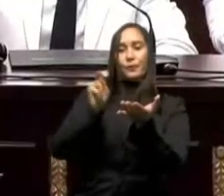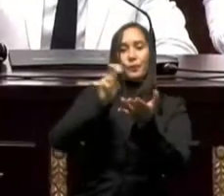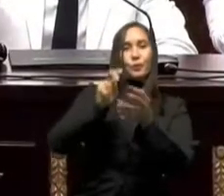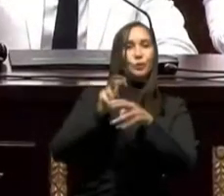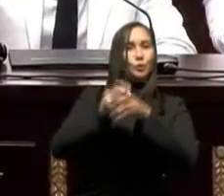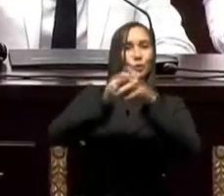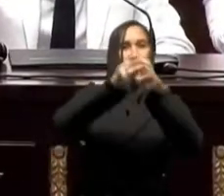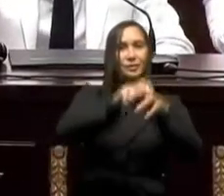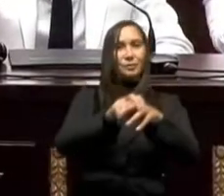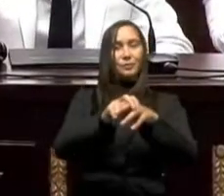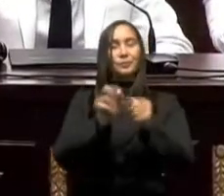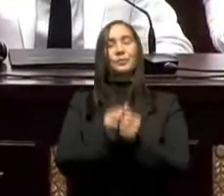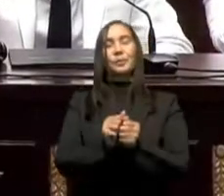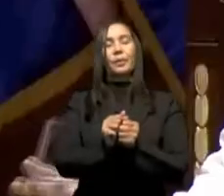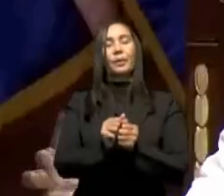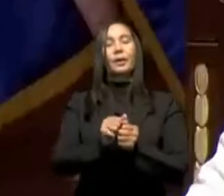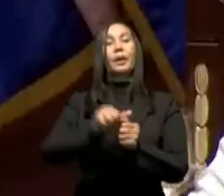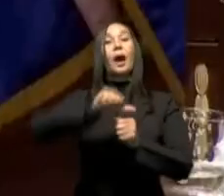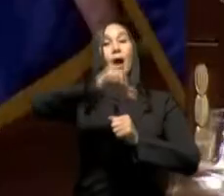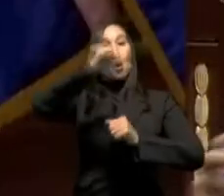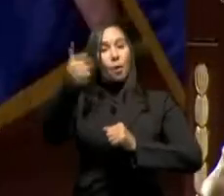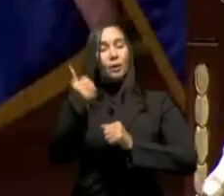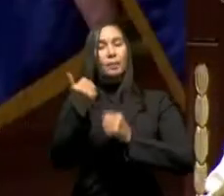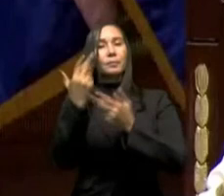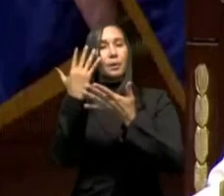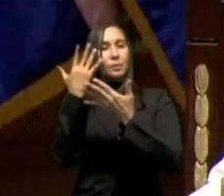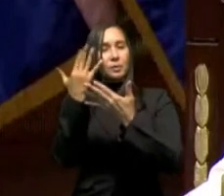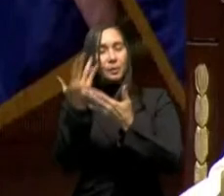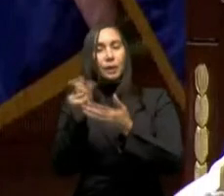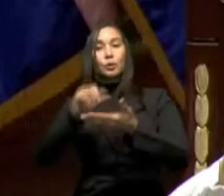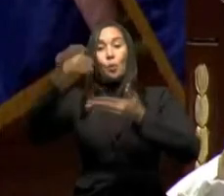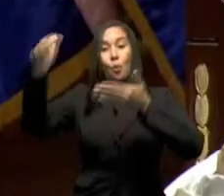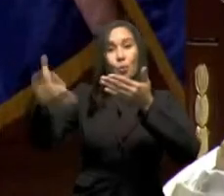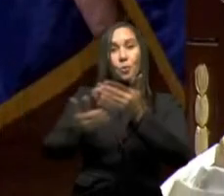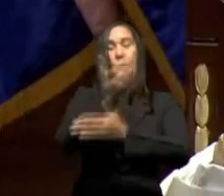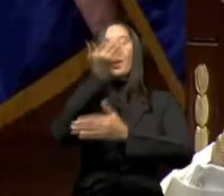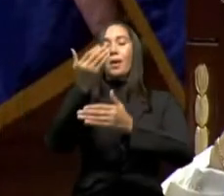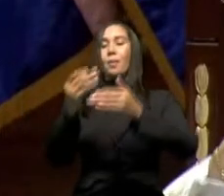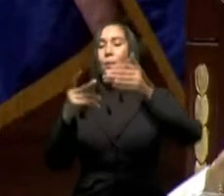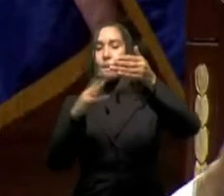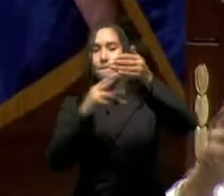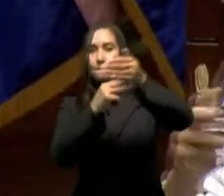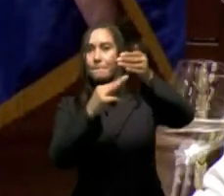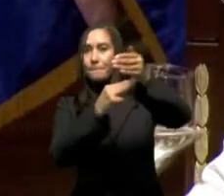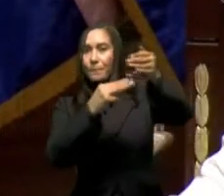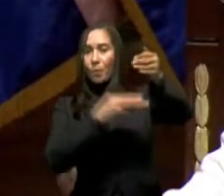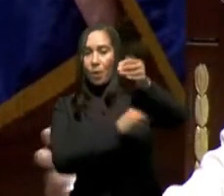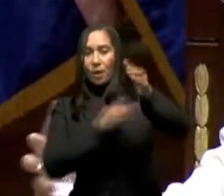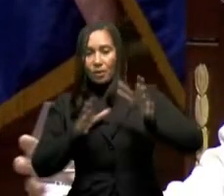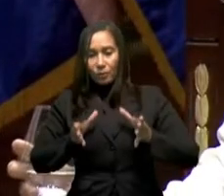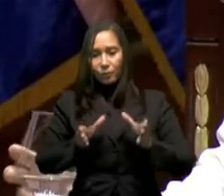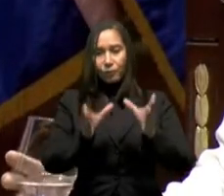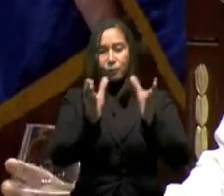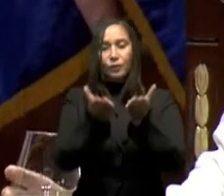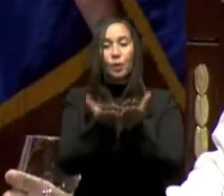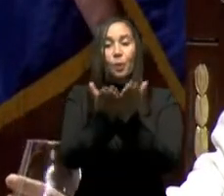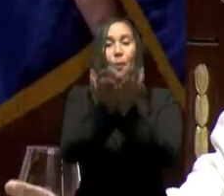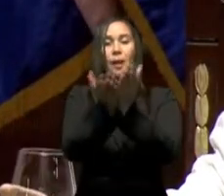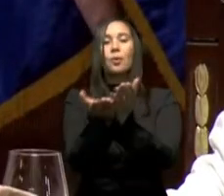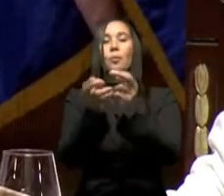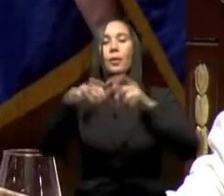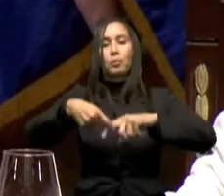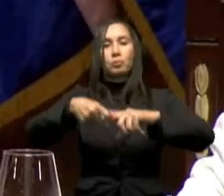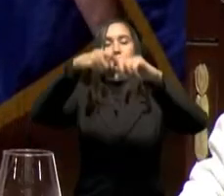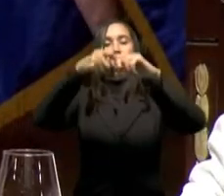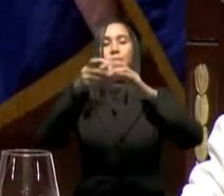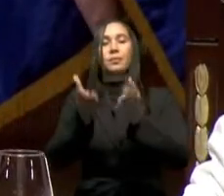público-privadas. Además, ya está en fase de ejecución un nuevo gran muelle logístico multimodal en Manzanillo, en el